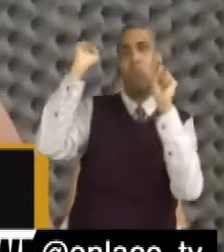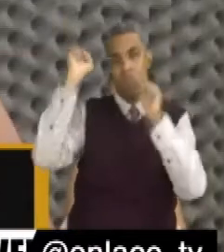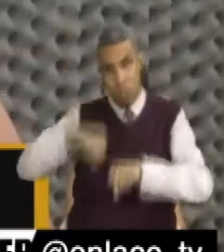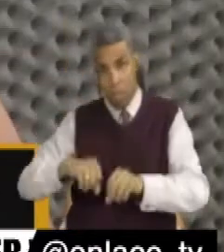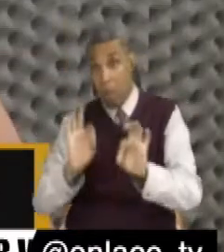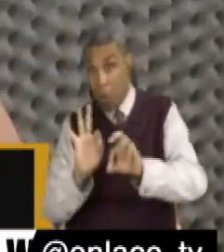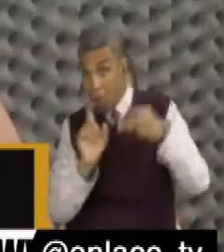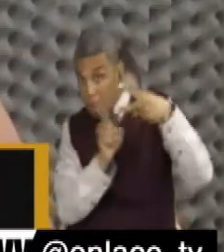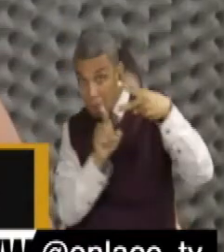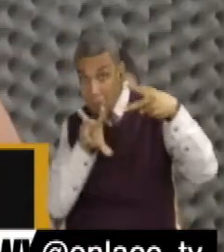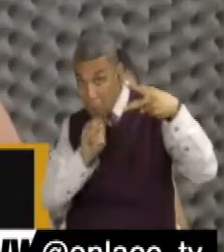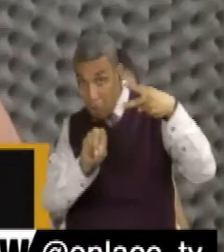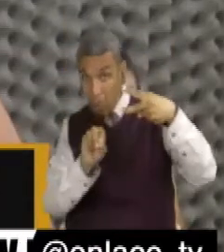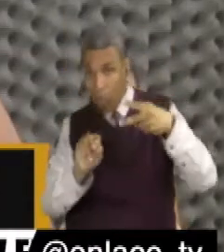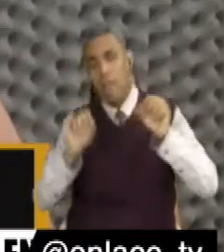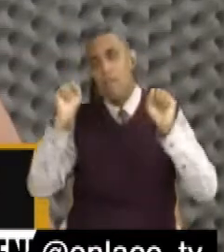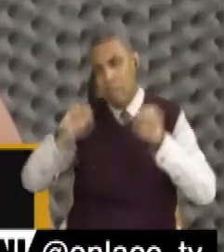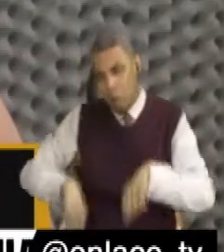hacer campañas